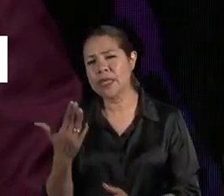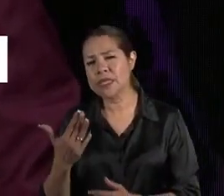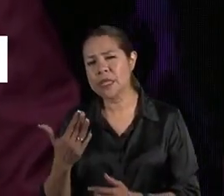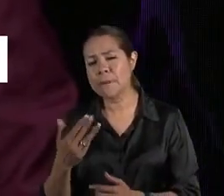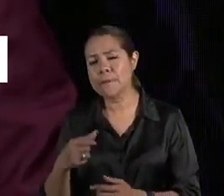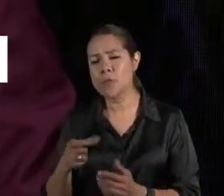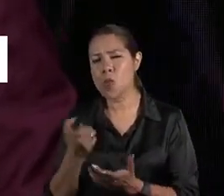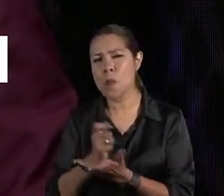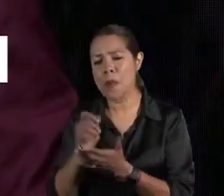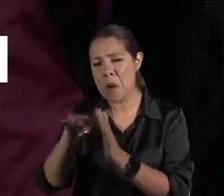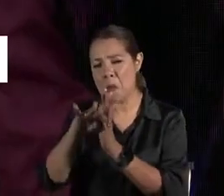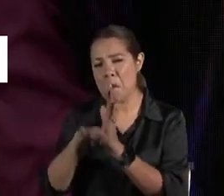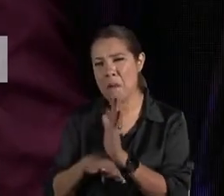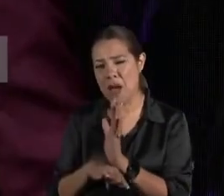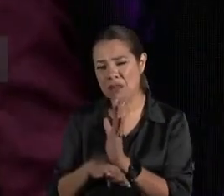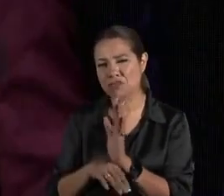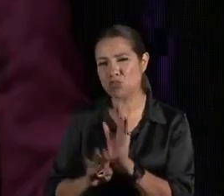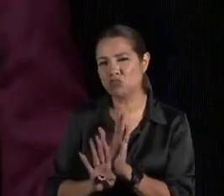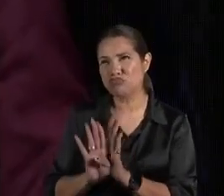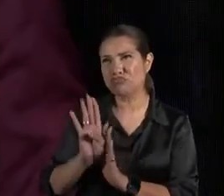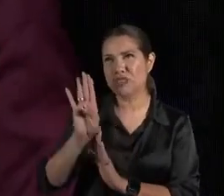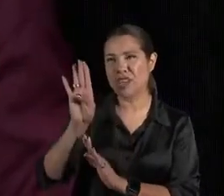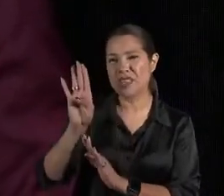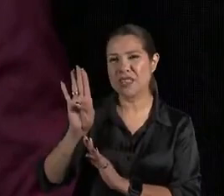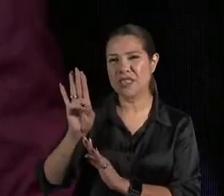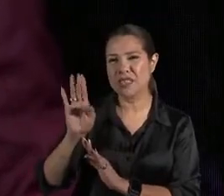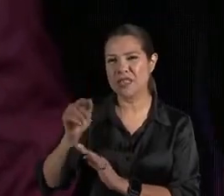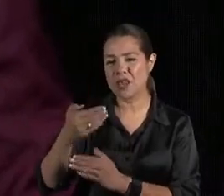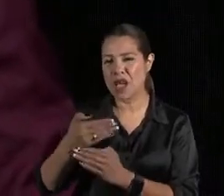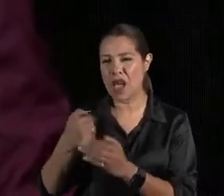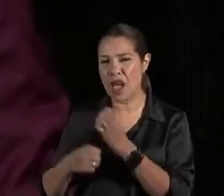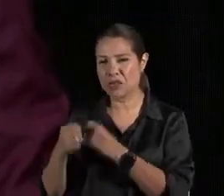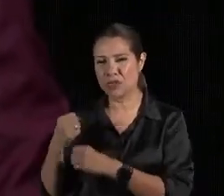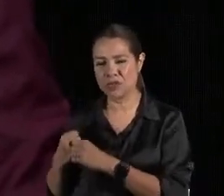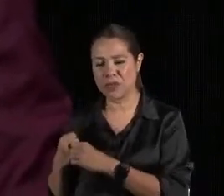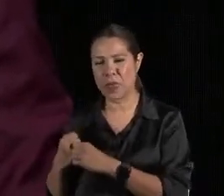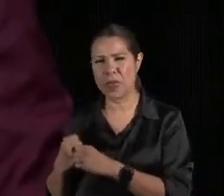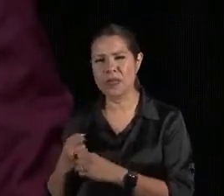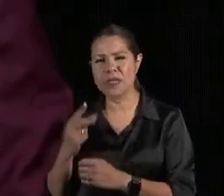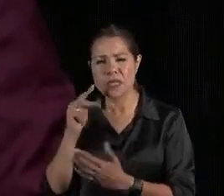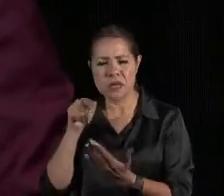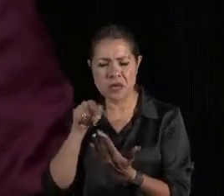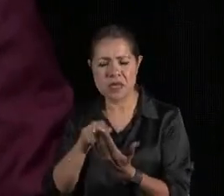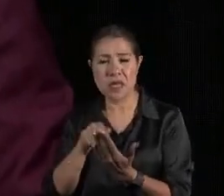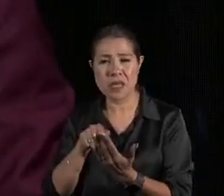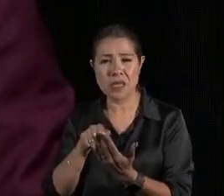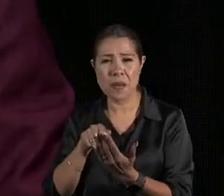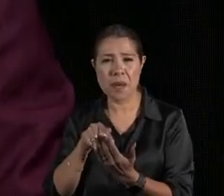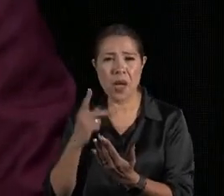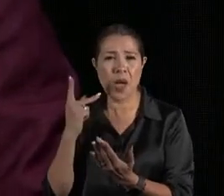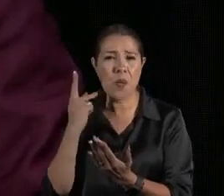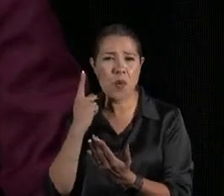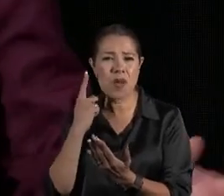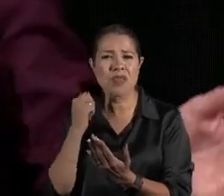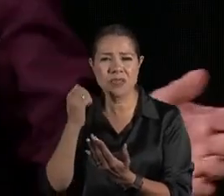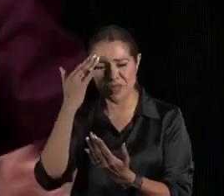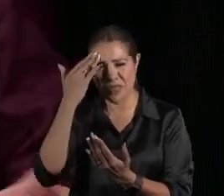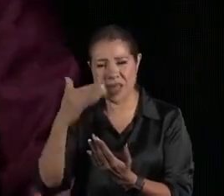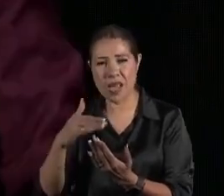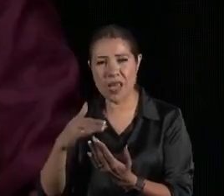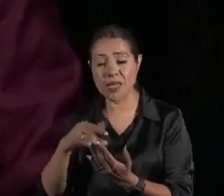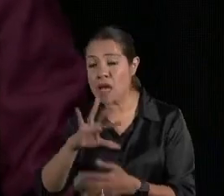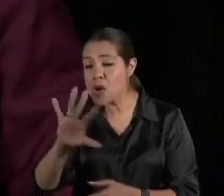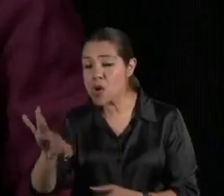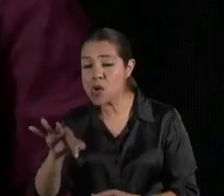centavos, por abajo del índice inflacionario en los últimos años. Y estaba de procurador, por eso lo sé. Y si